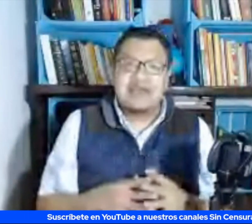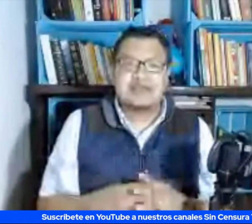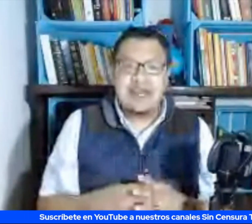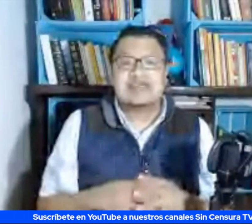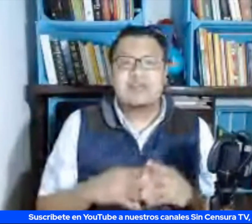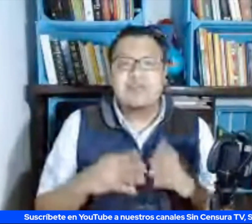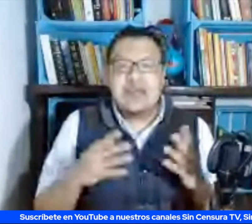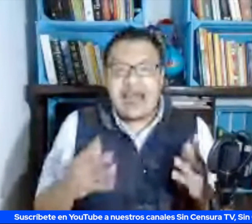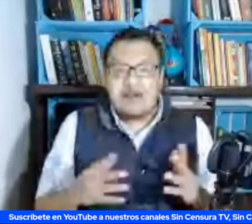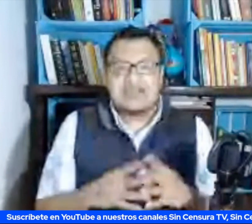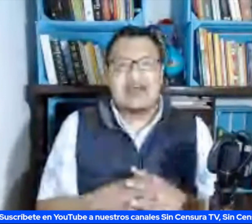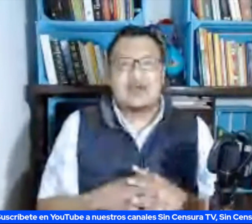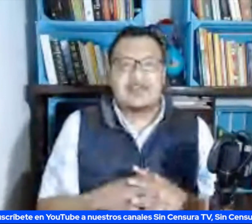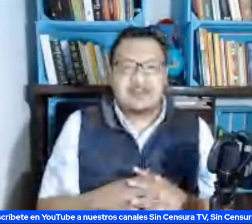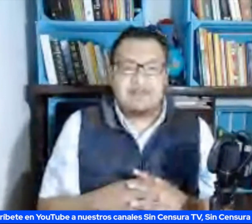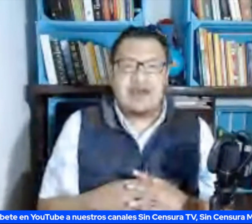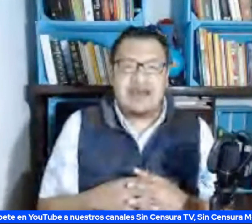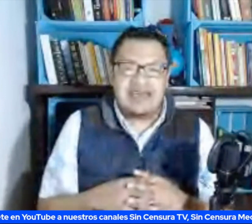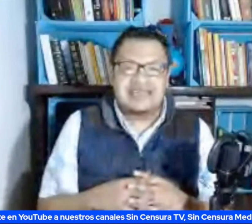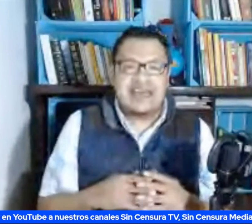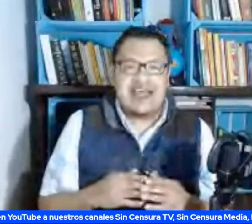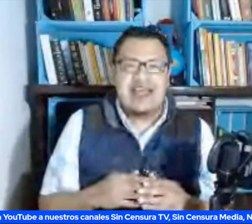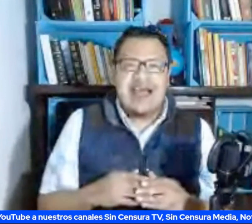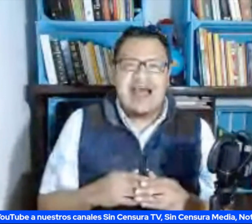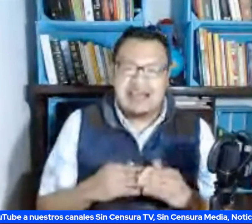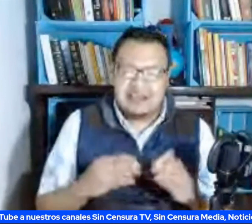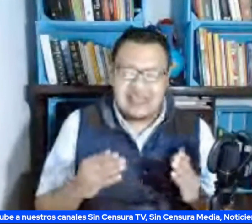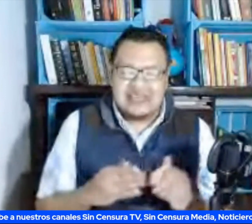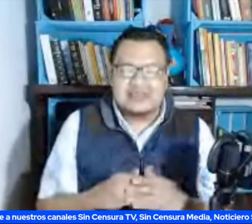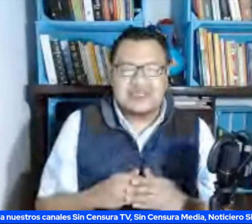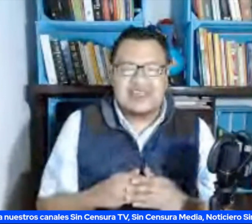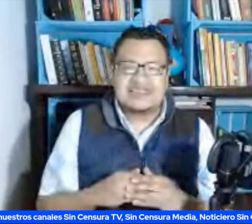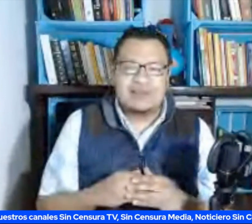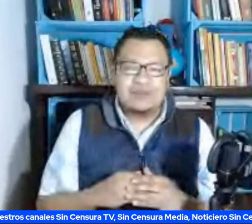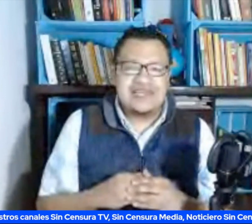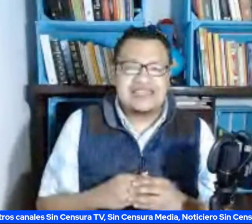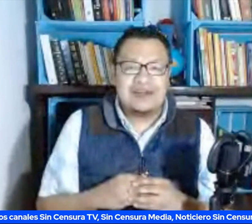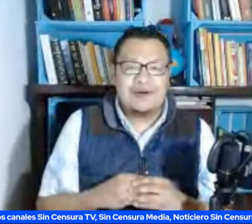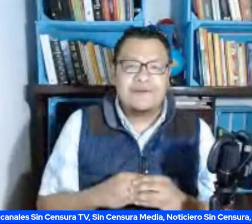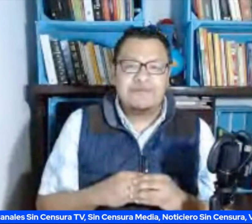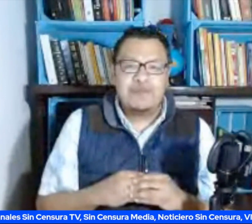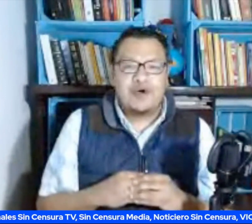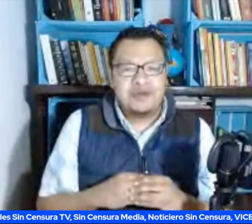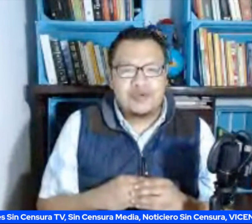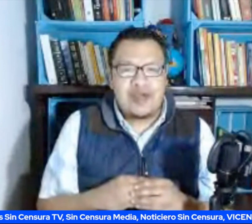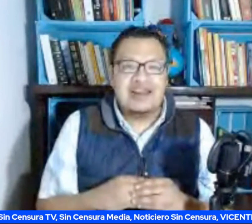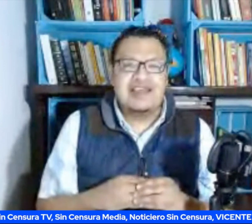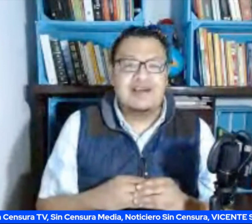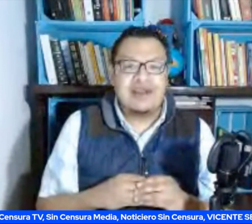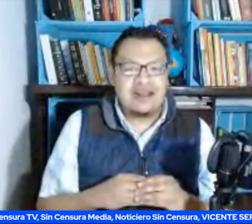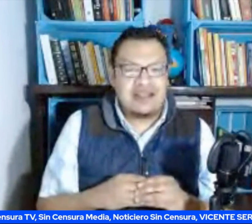de los grandes milagros de la 4T para que les arda a aquellos a quienes consideran que estamos haciendo poco menos